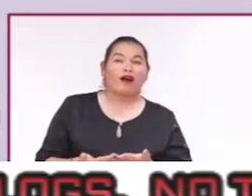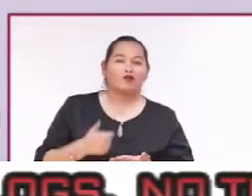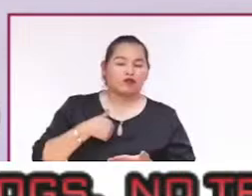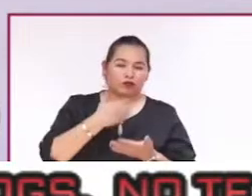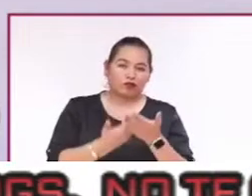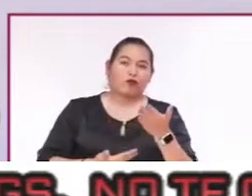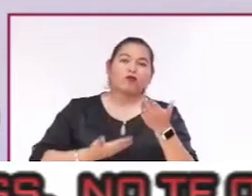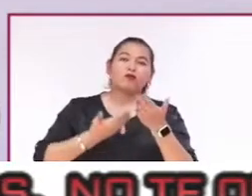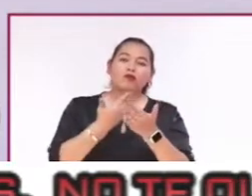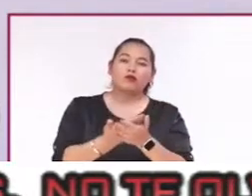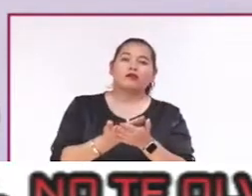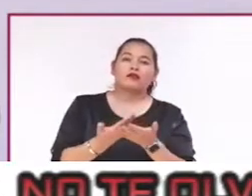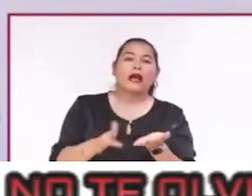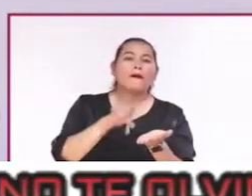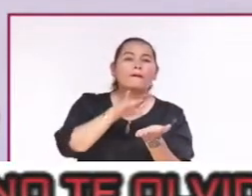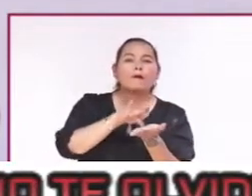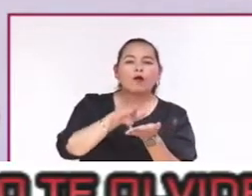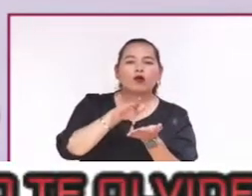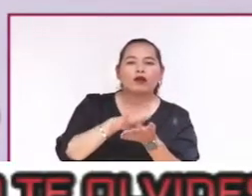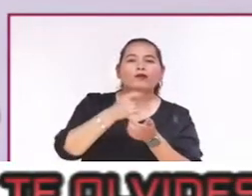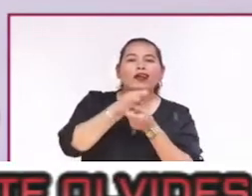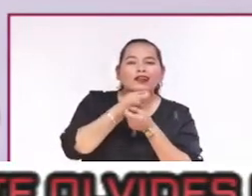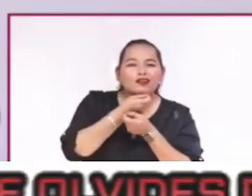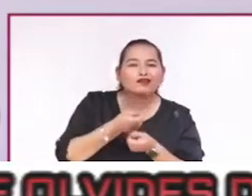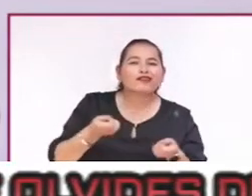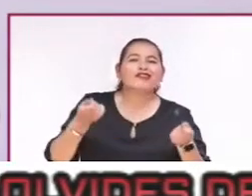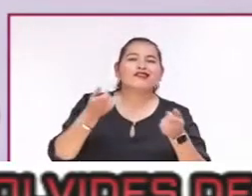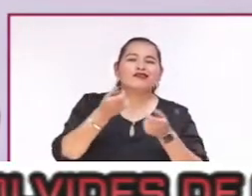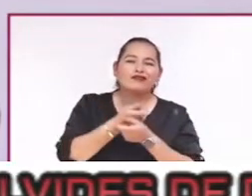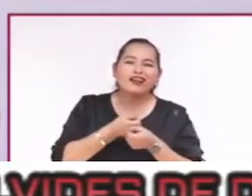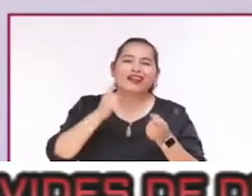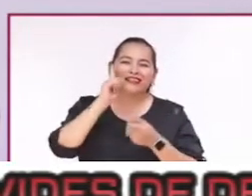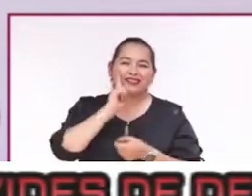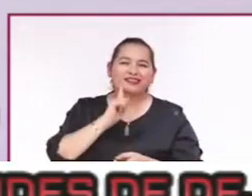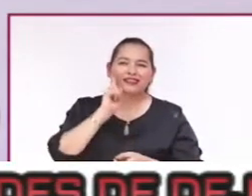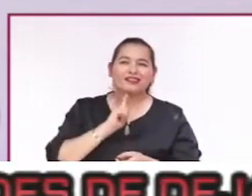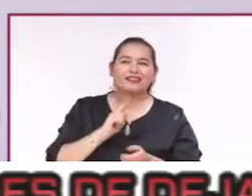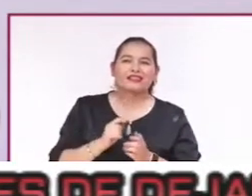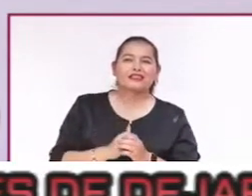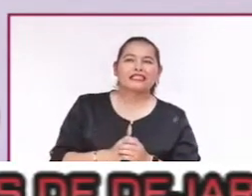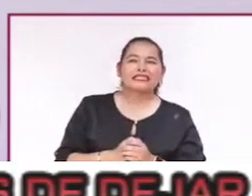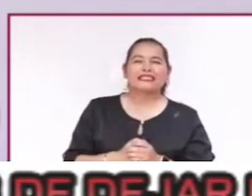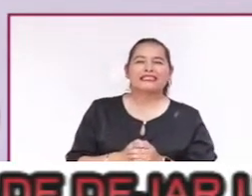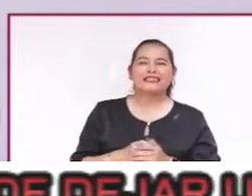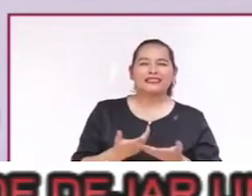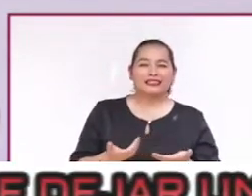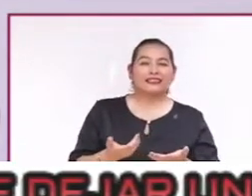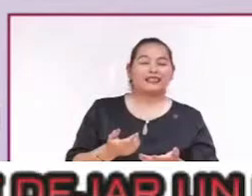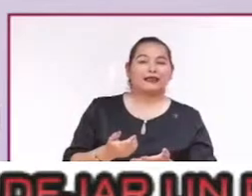propongo que apoyemos a los niños y a las niñas. Sobre todo